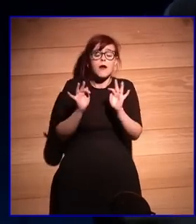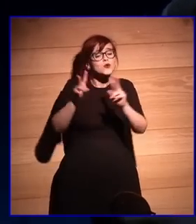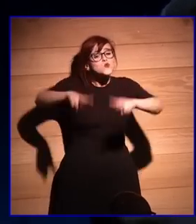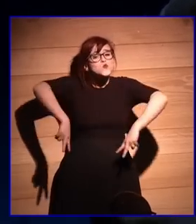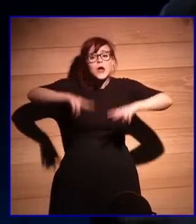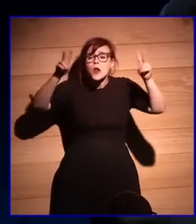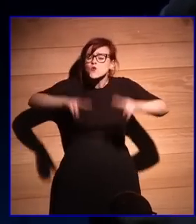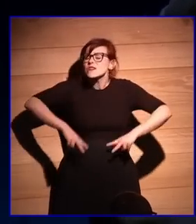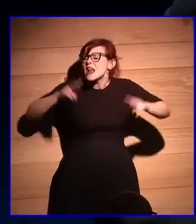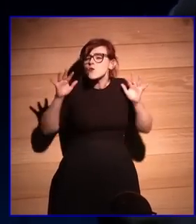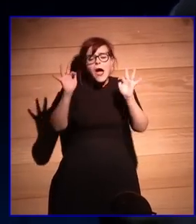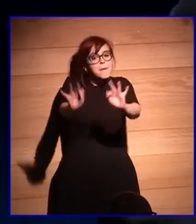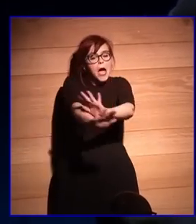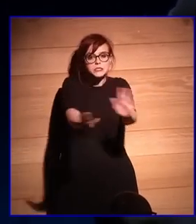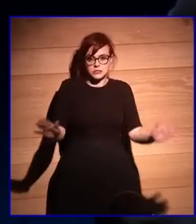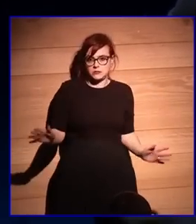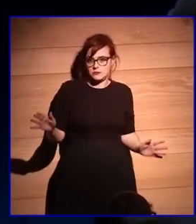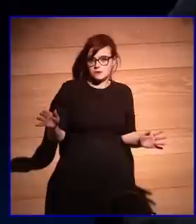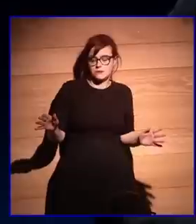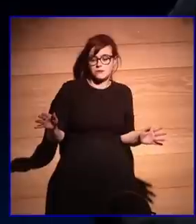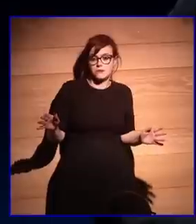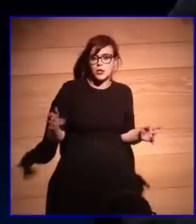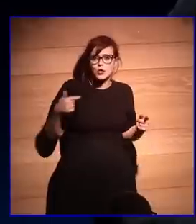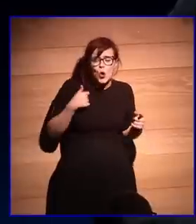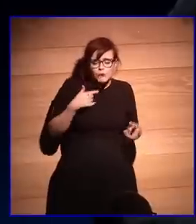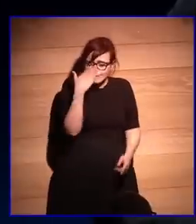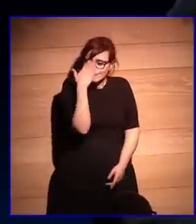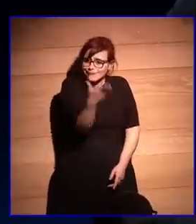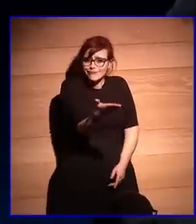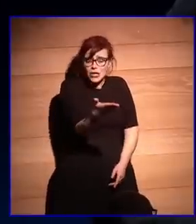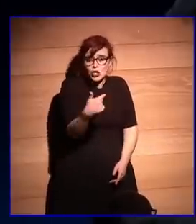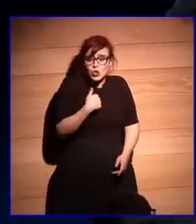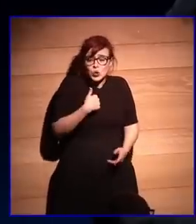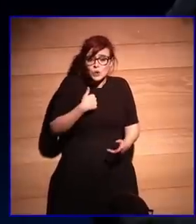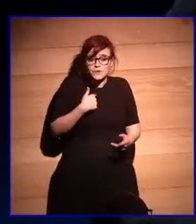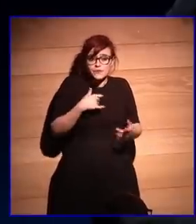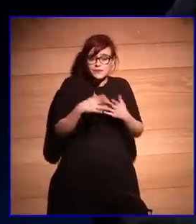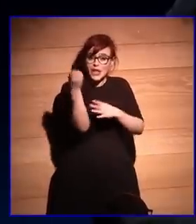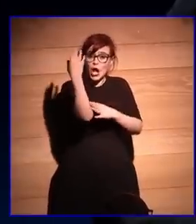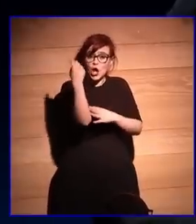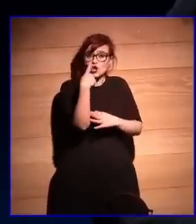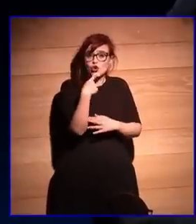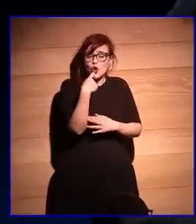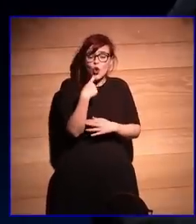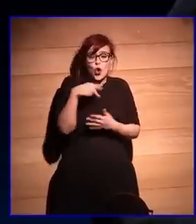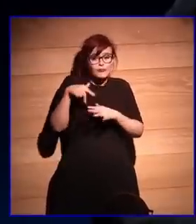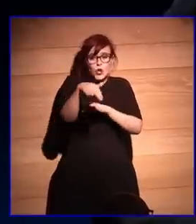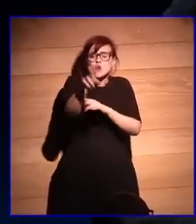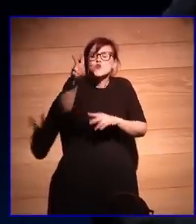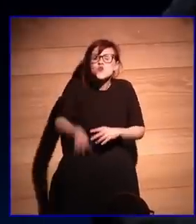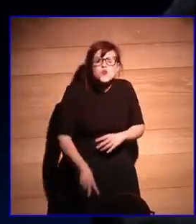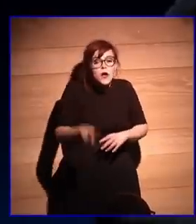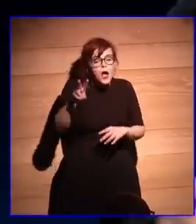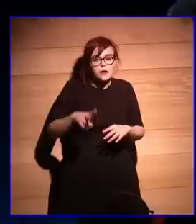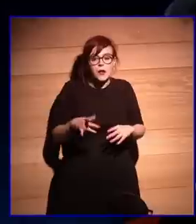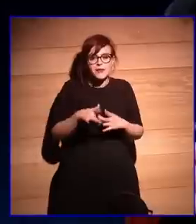Nunca. Jamás. Jamás. Dejaría ver algún... No he hecho, o sea, yo, para que tengas una idea, yo no me cruzo un semáforo en rojo para los peatones jamás. O sea, no, jamás he